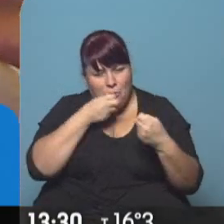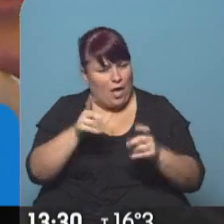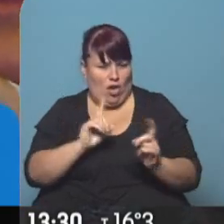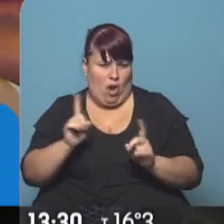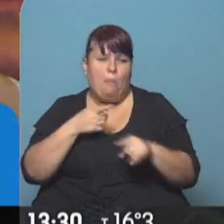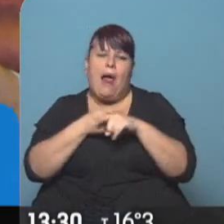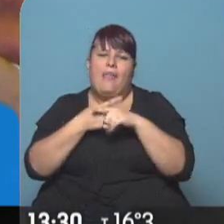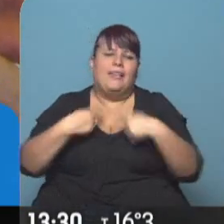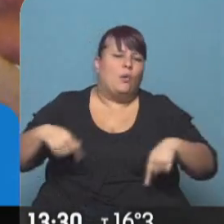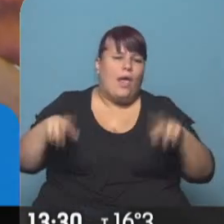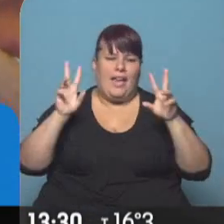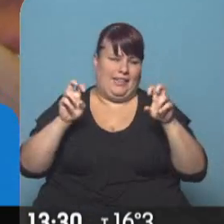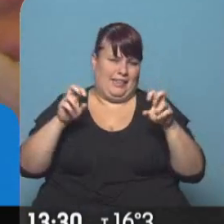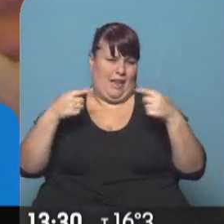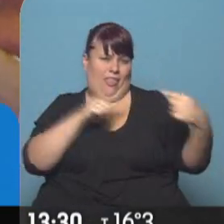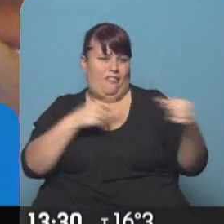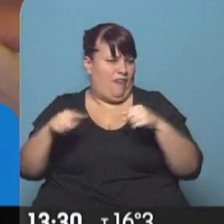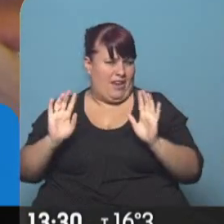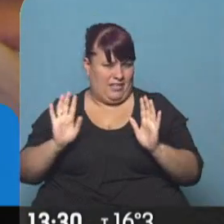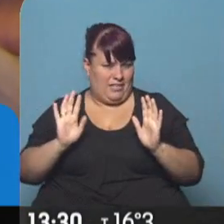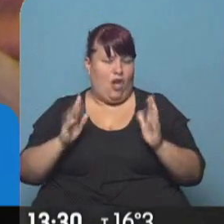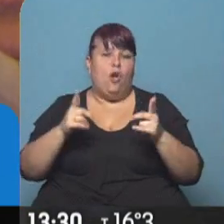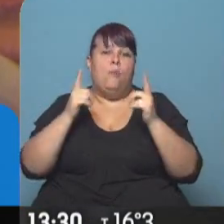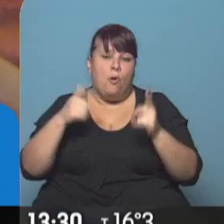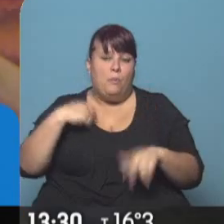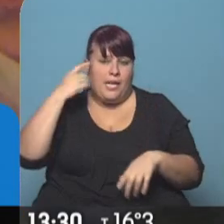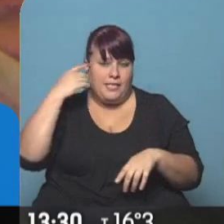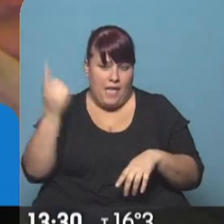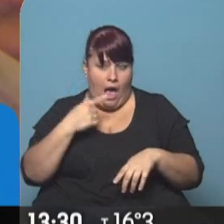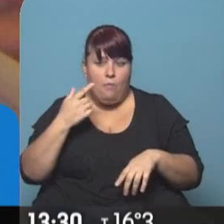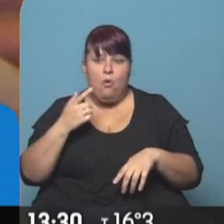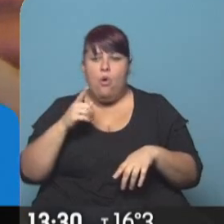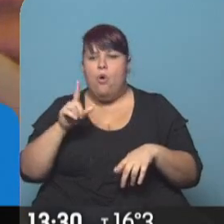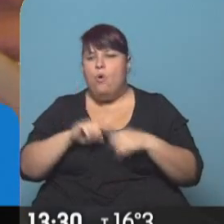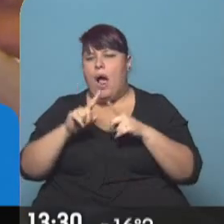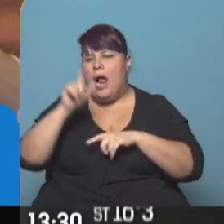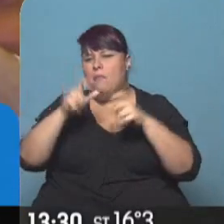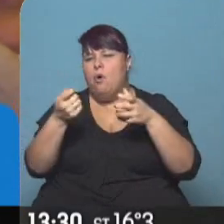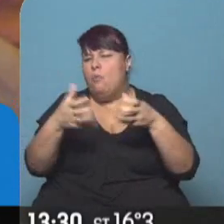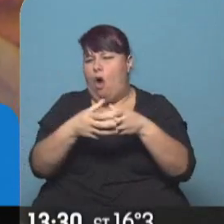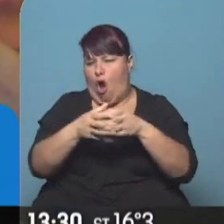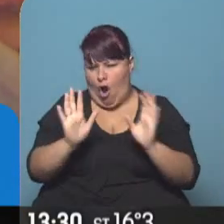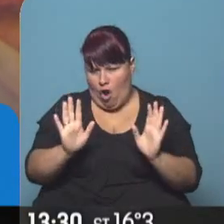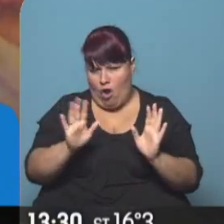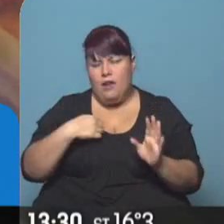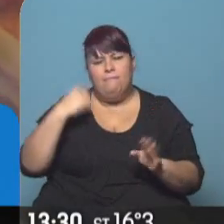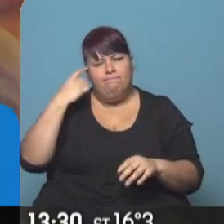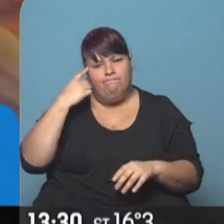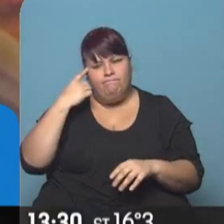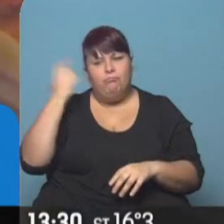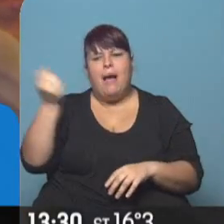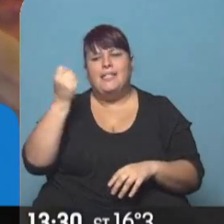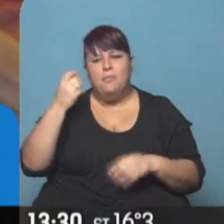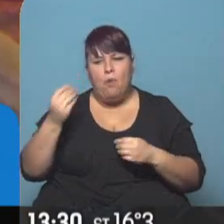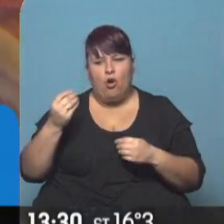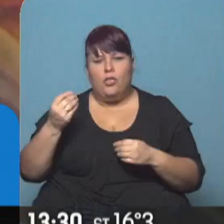para discutir cualquier diferencia que podamos tener. Por suerte creemos que son expresiones muy minoritarias. Creemos que lo importante